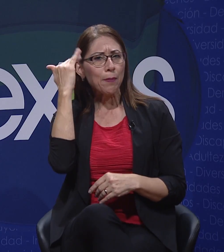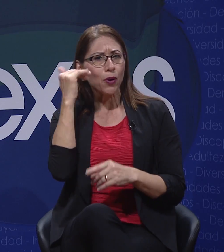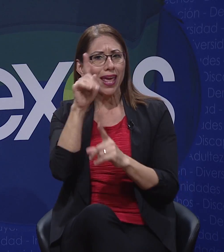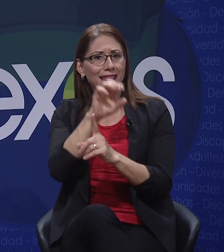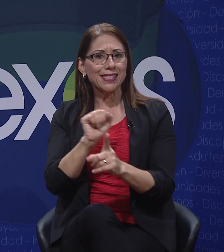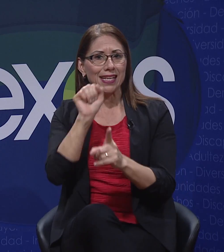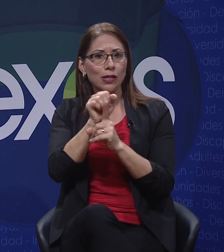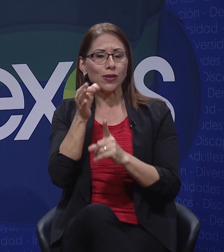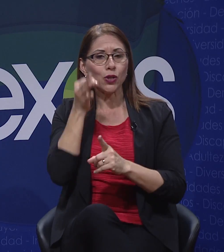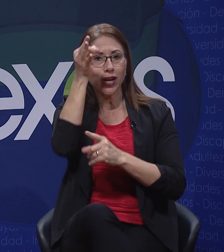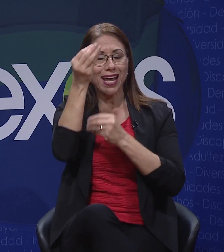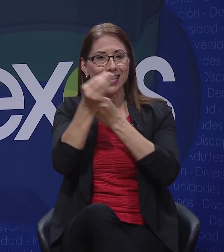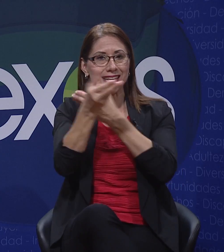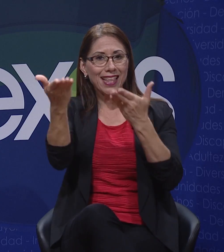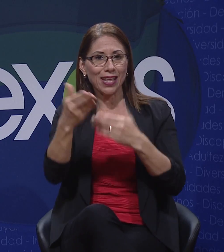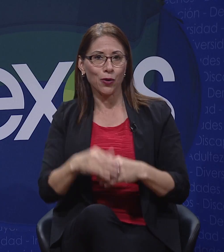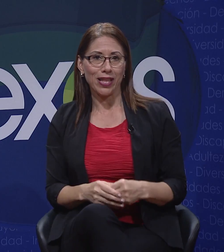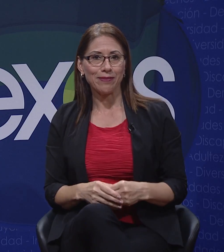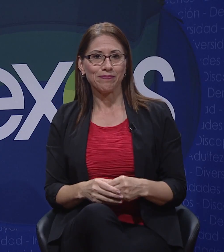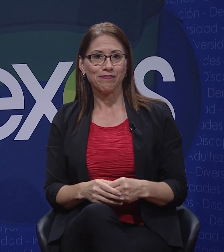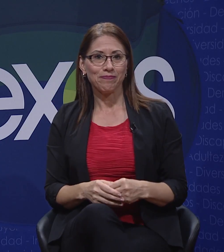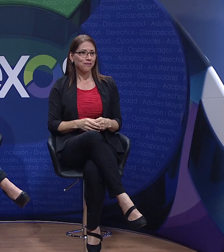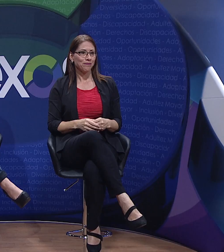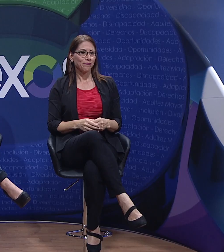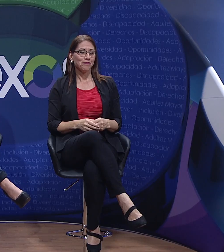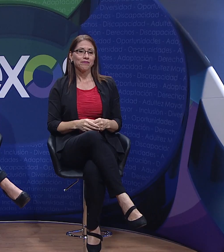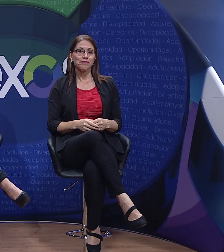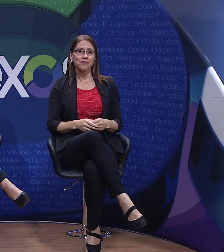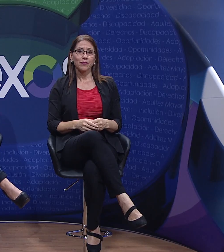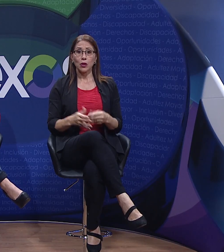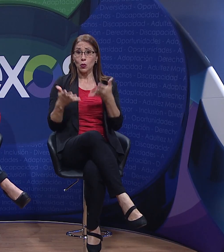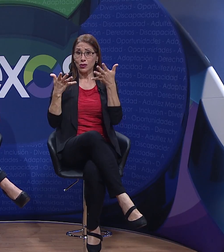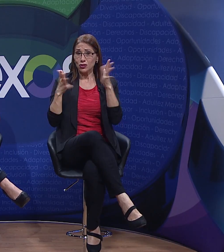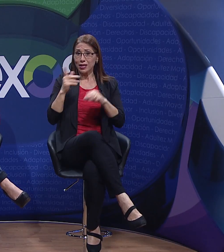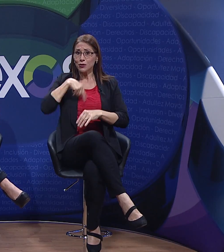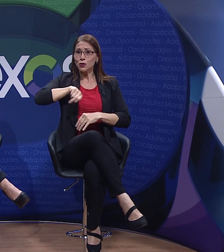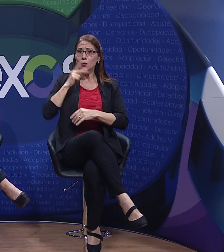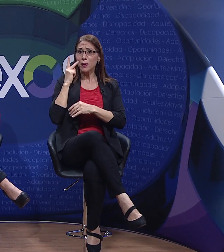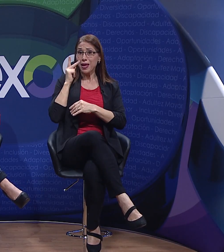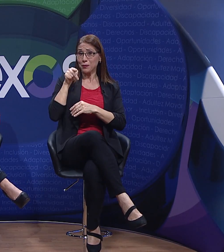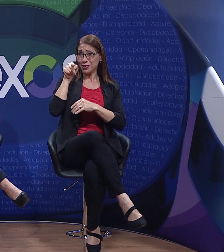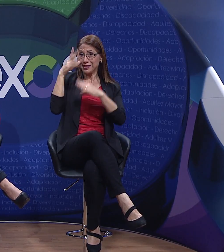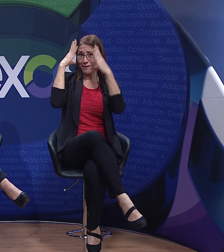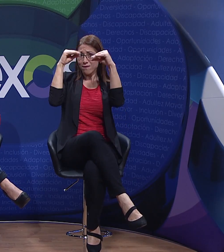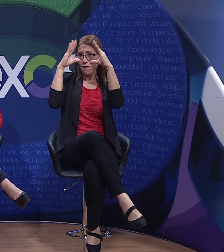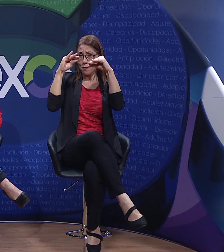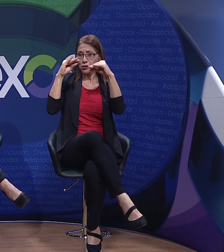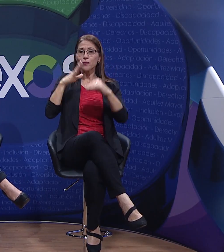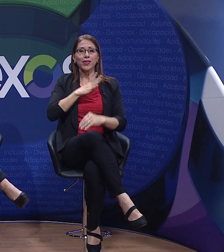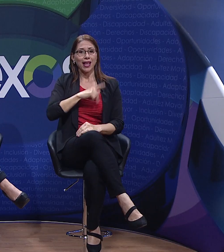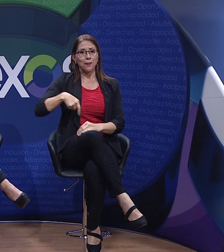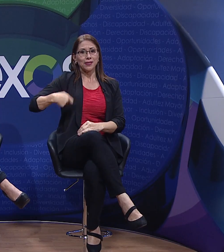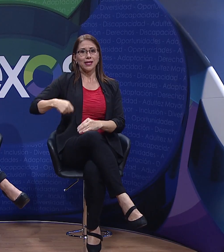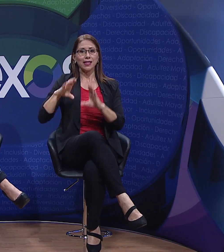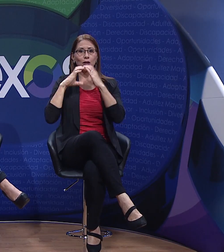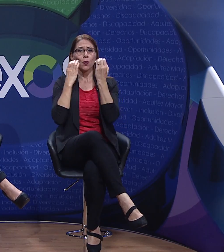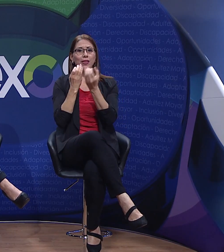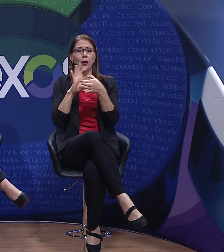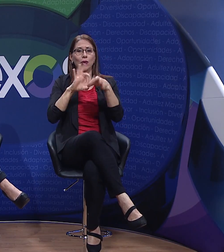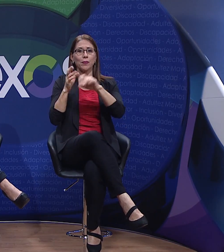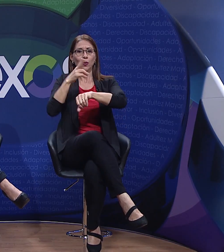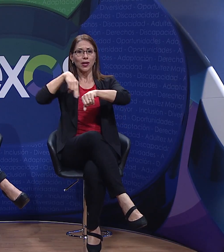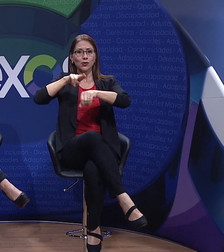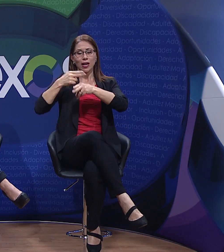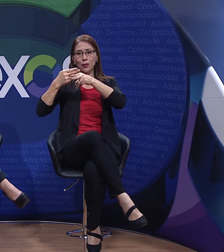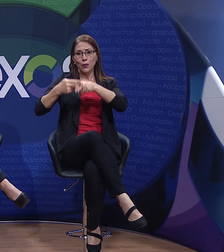Conozca el porqué de esta situación en la siguiente nota. Y una vez que veamos esta nota, el presidente del Comité Olímpico